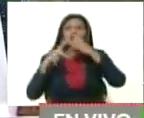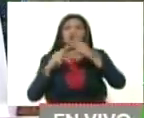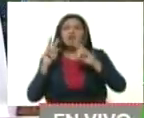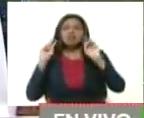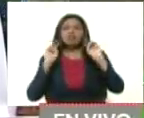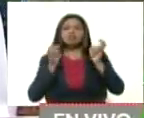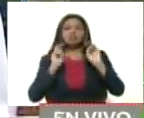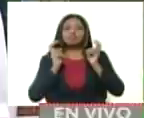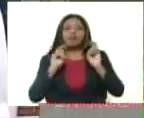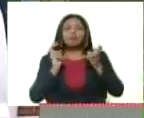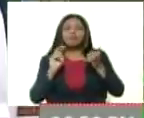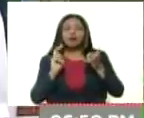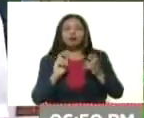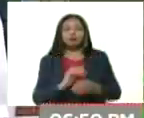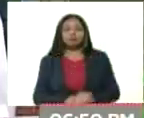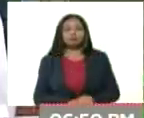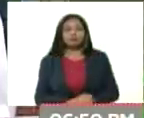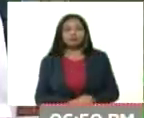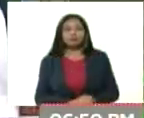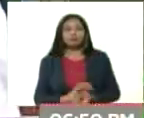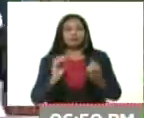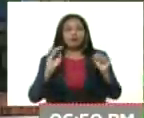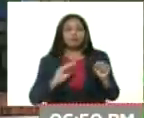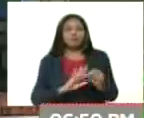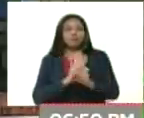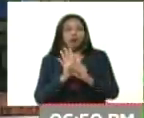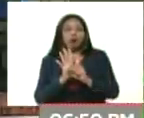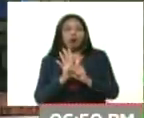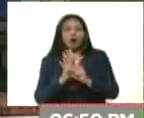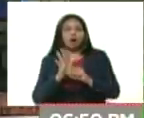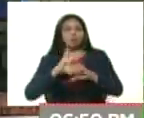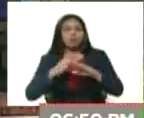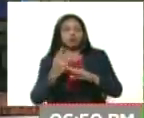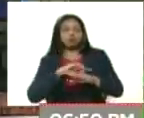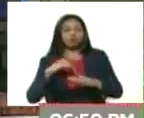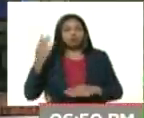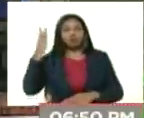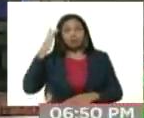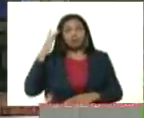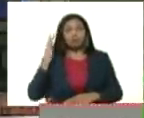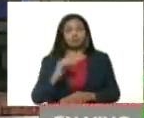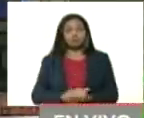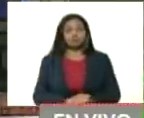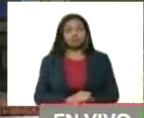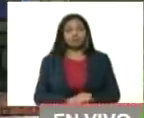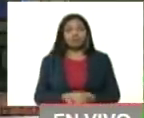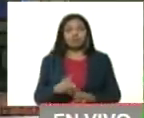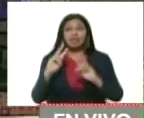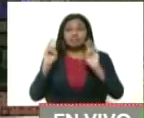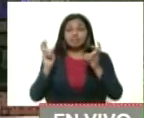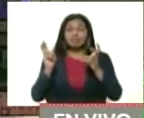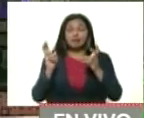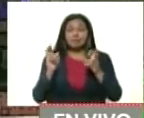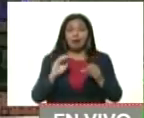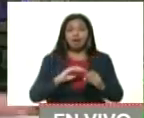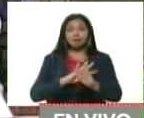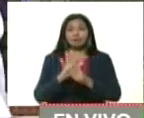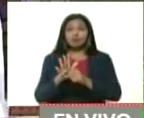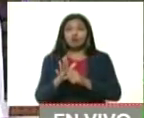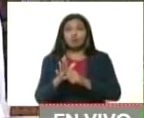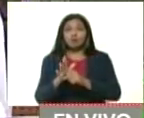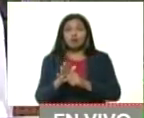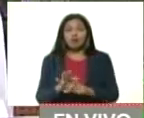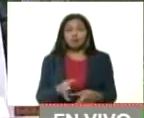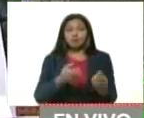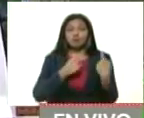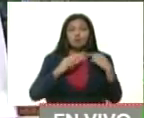tema de COVID-19 porque sabemos que es un tema que le compete